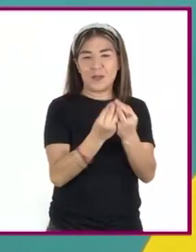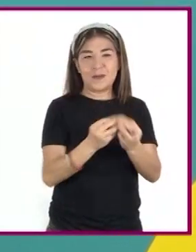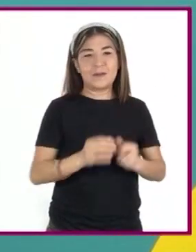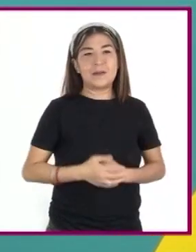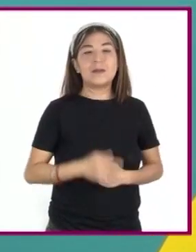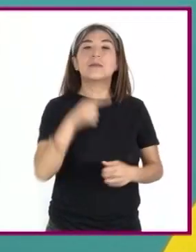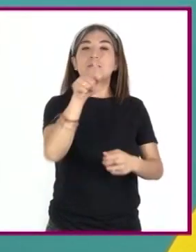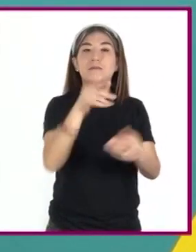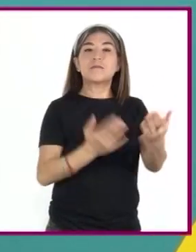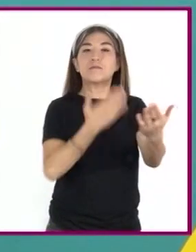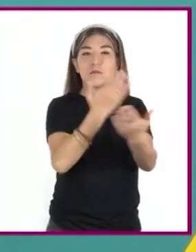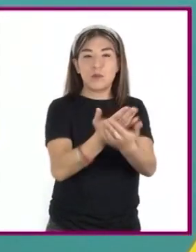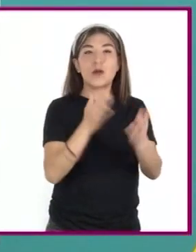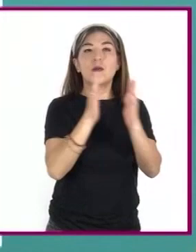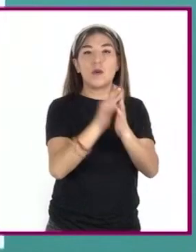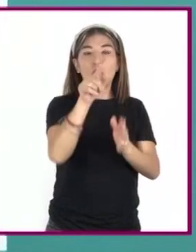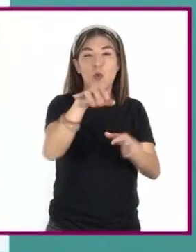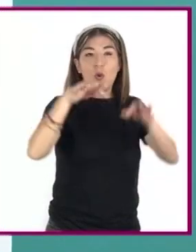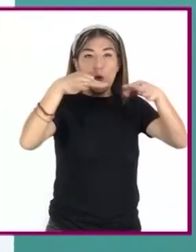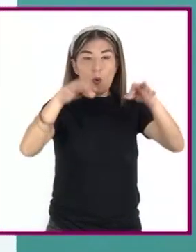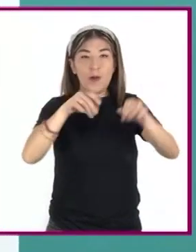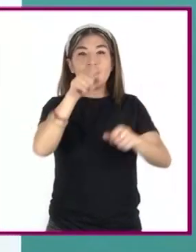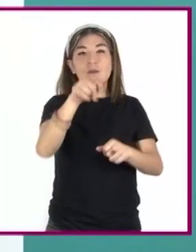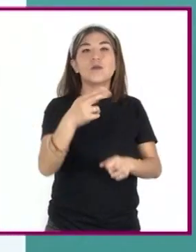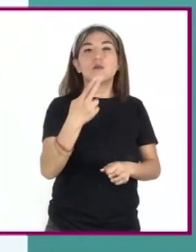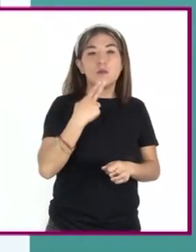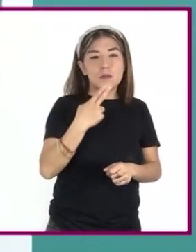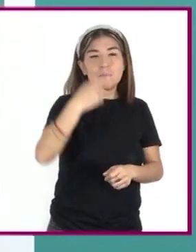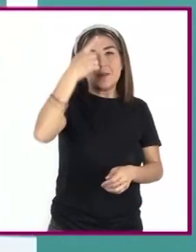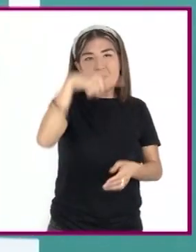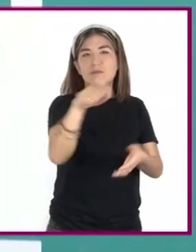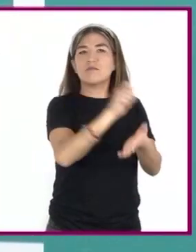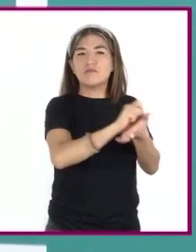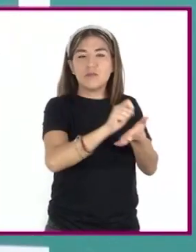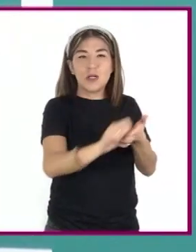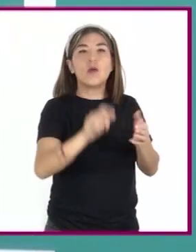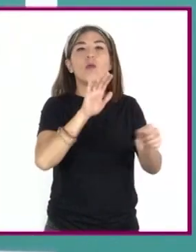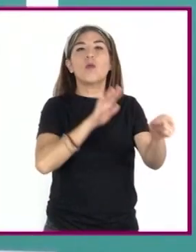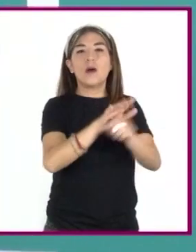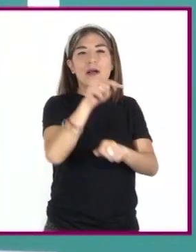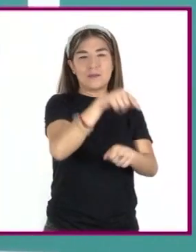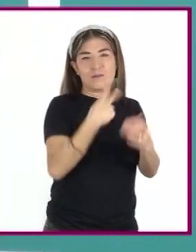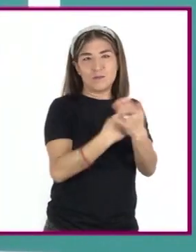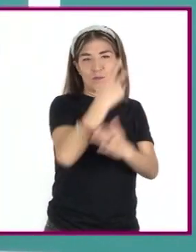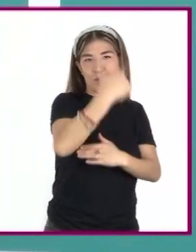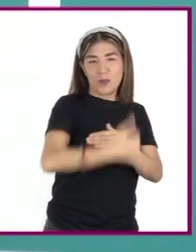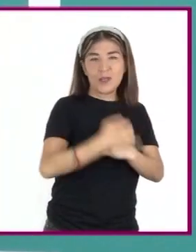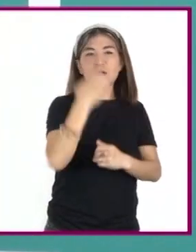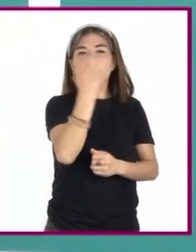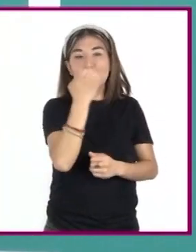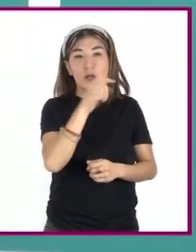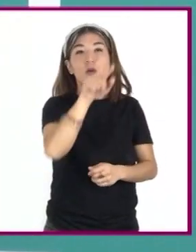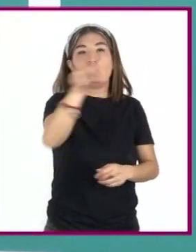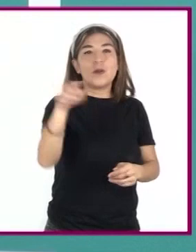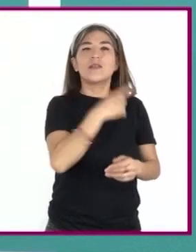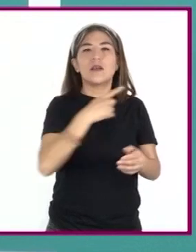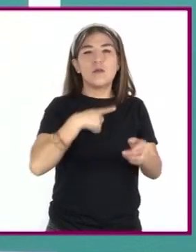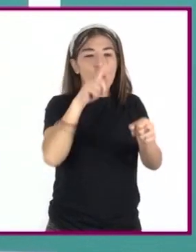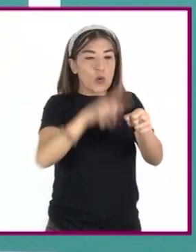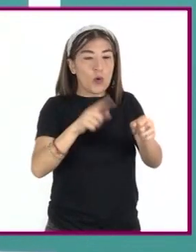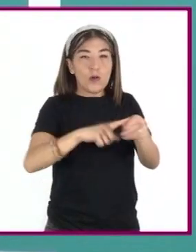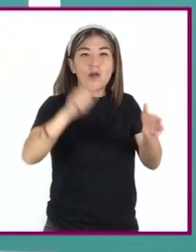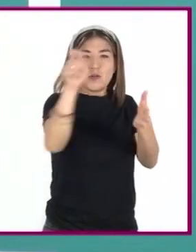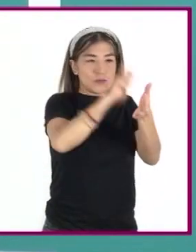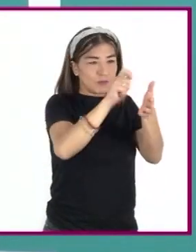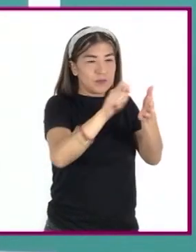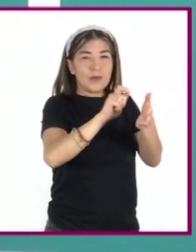Les pedimos que marquen las hojas utilizadas para anotar lo correspondiente al proyecto, coloreando el contorno de